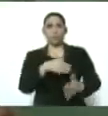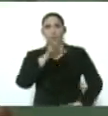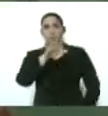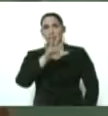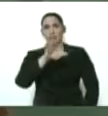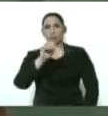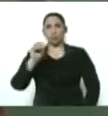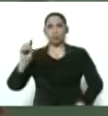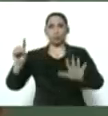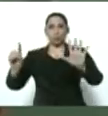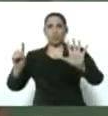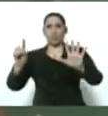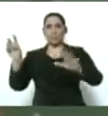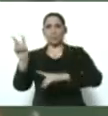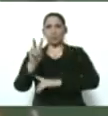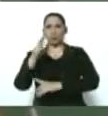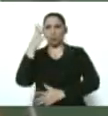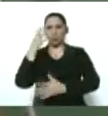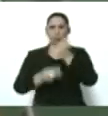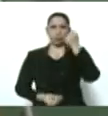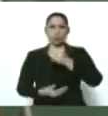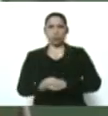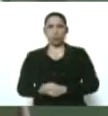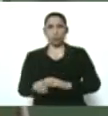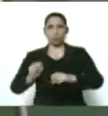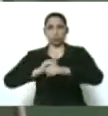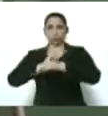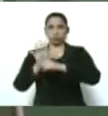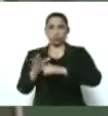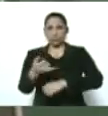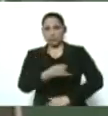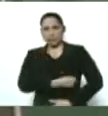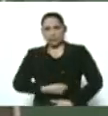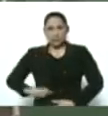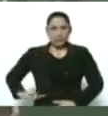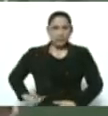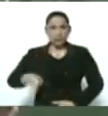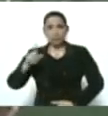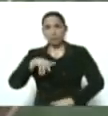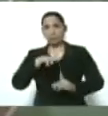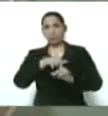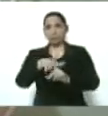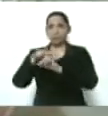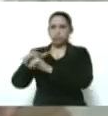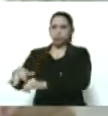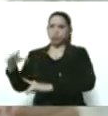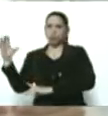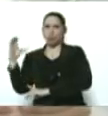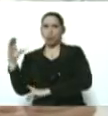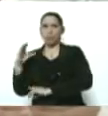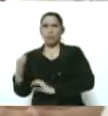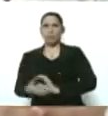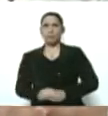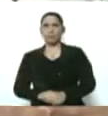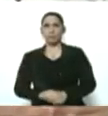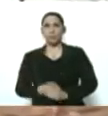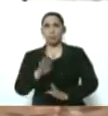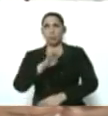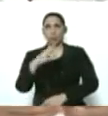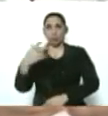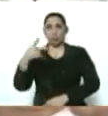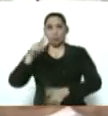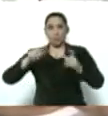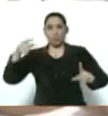21.506 venezolanos huyendo del coronavirus, del coronahambre, de la xenofobia en Colombia. 43